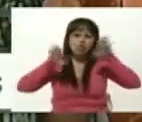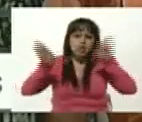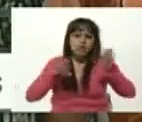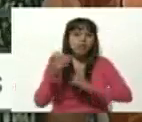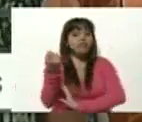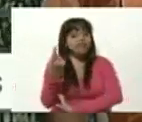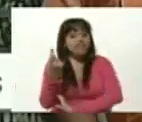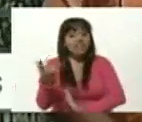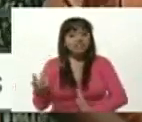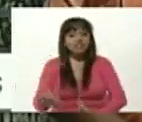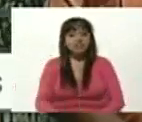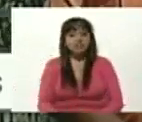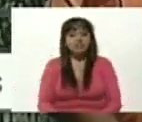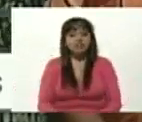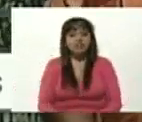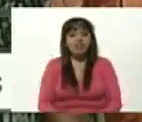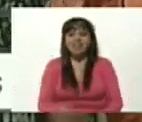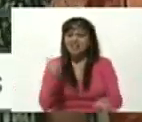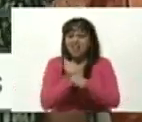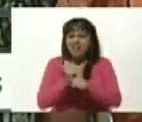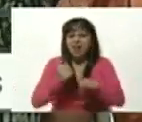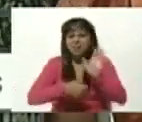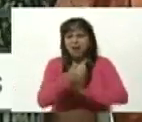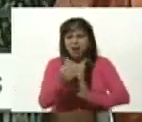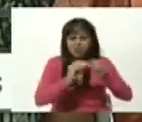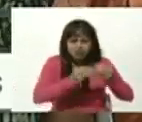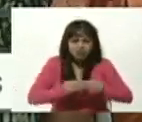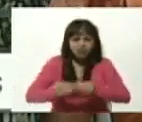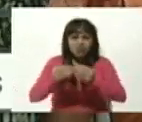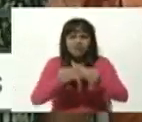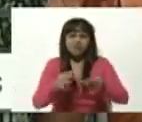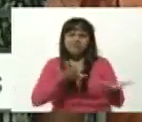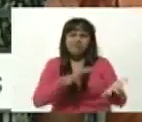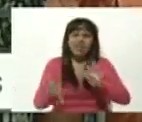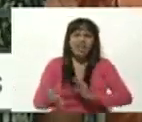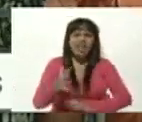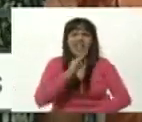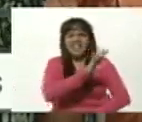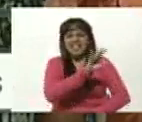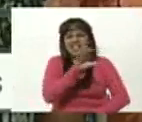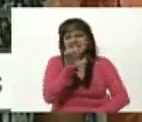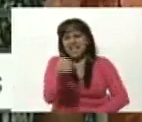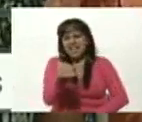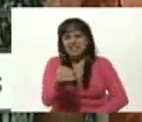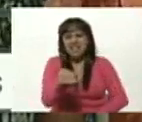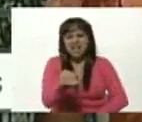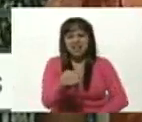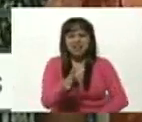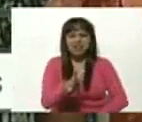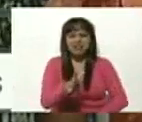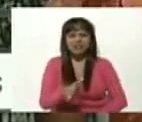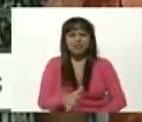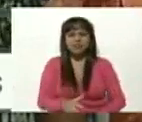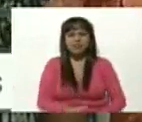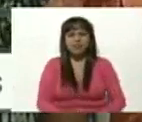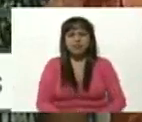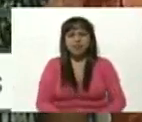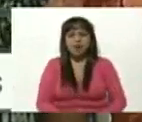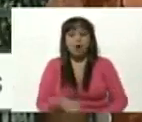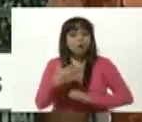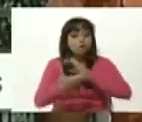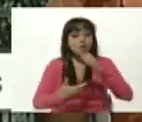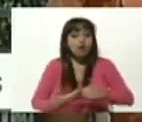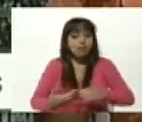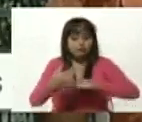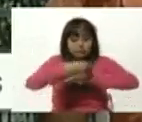falta meterle el pecho. Son aproximadamente unos 30 fallas de borde